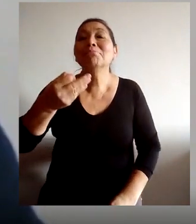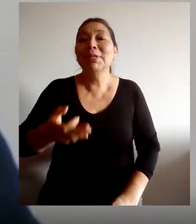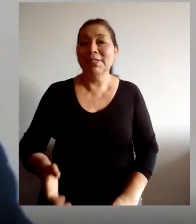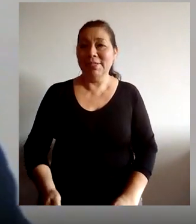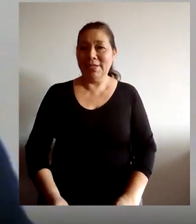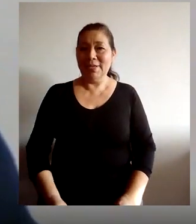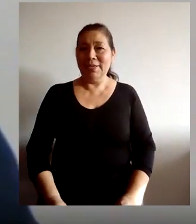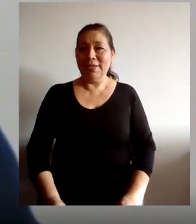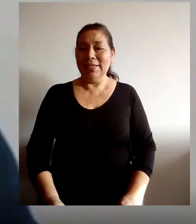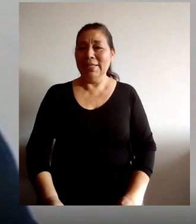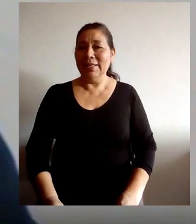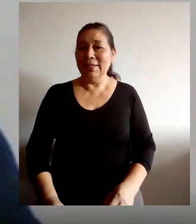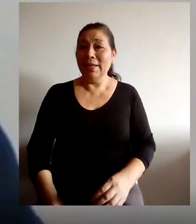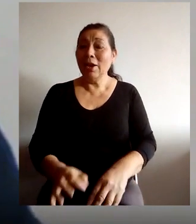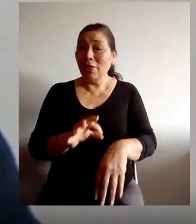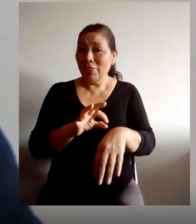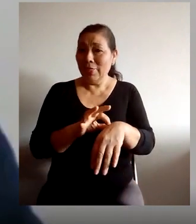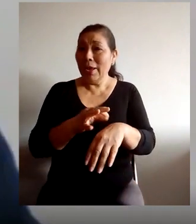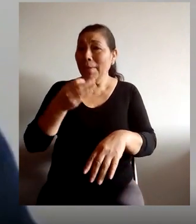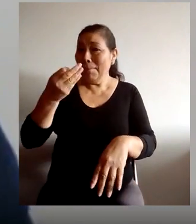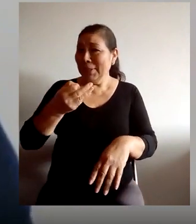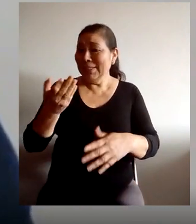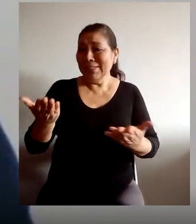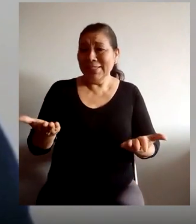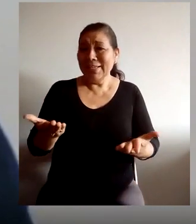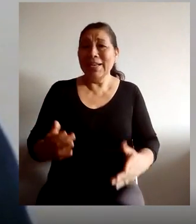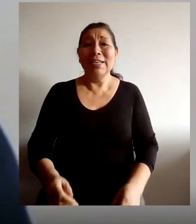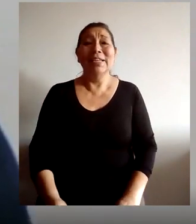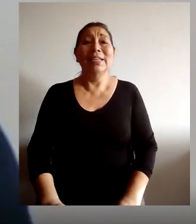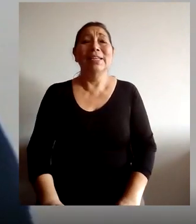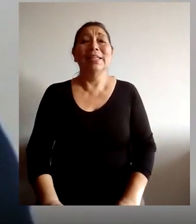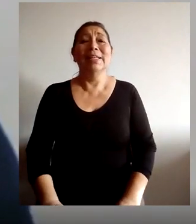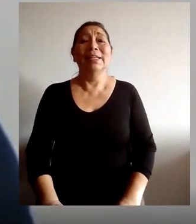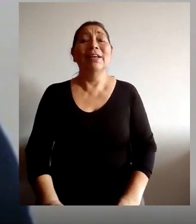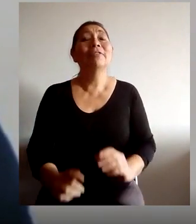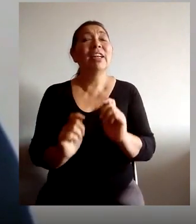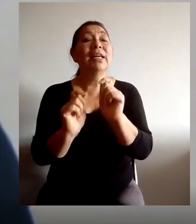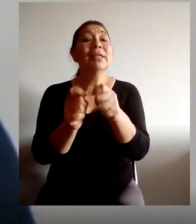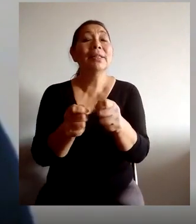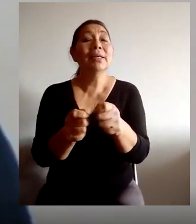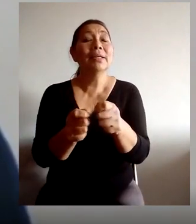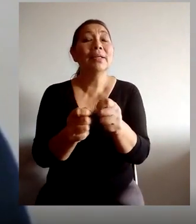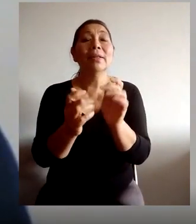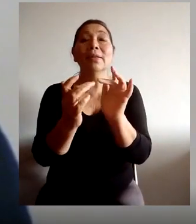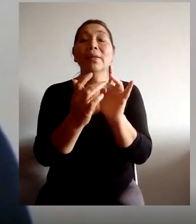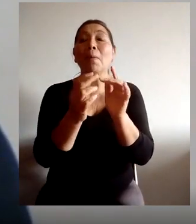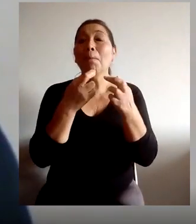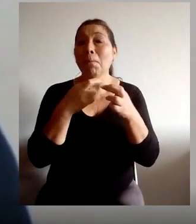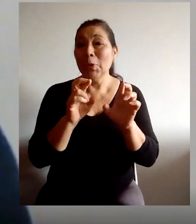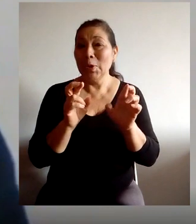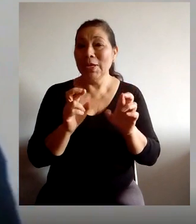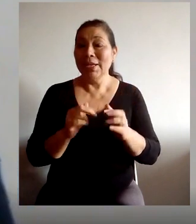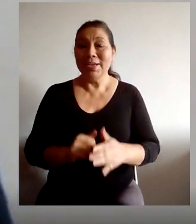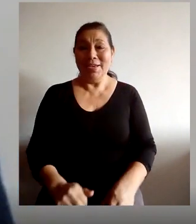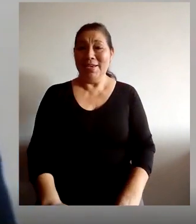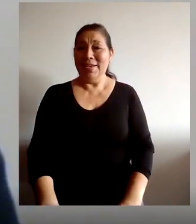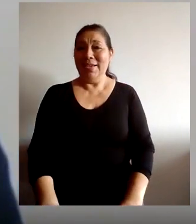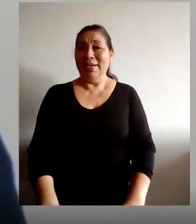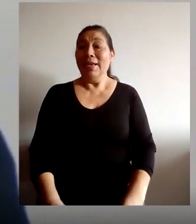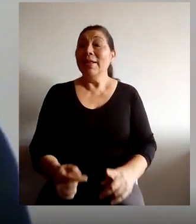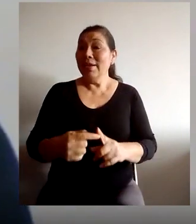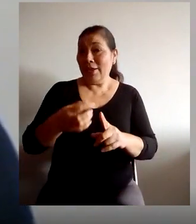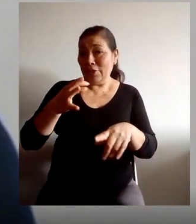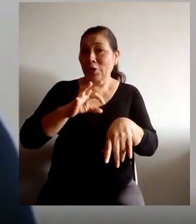otorgan las entidades públicas. Y la especialidad y las certificaciones para emitir actos